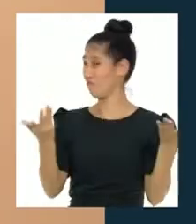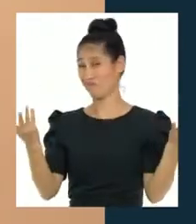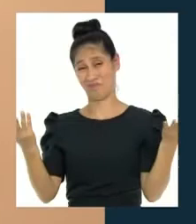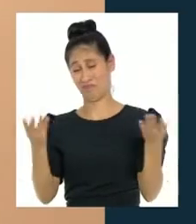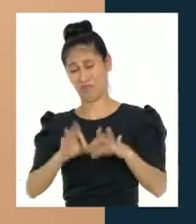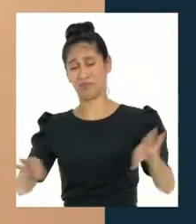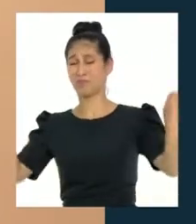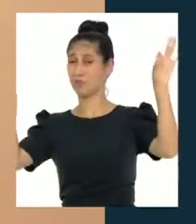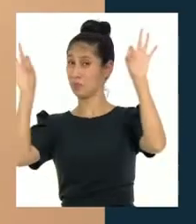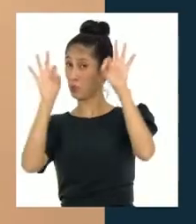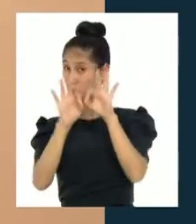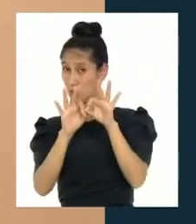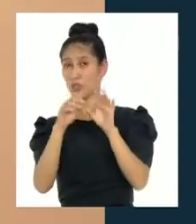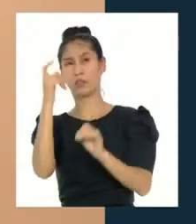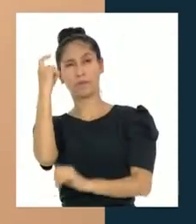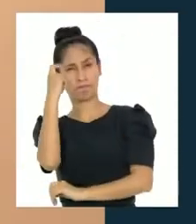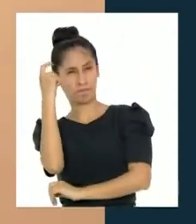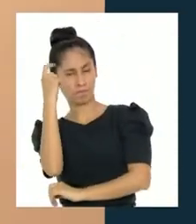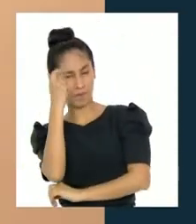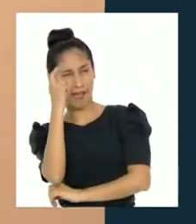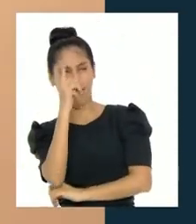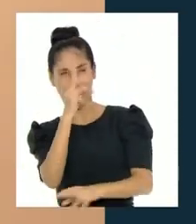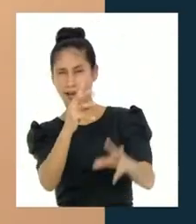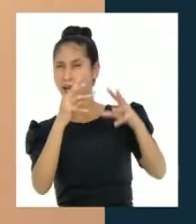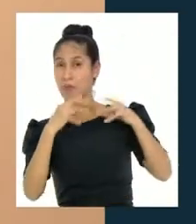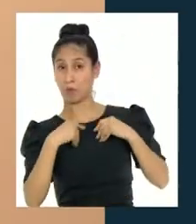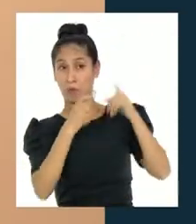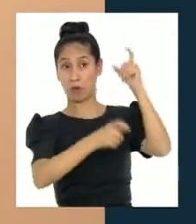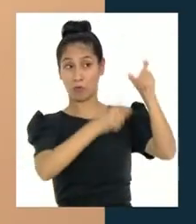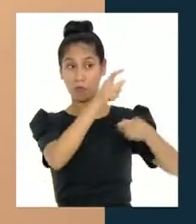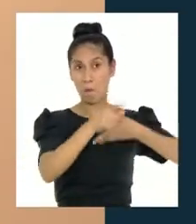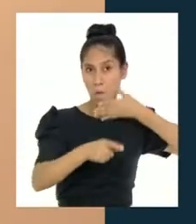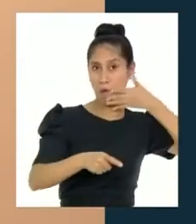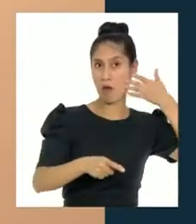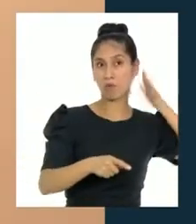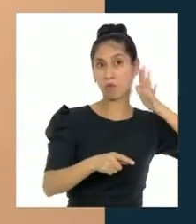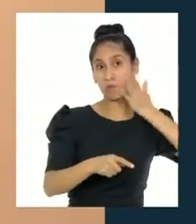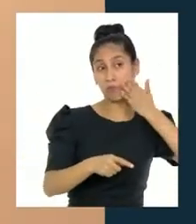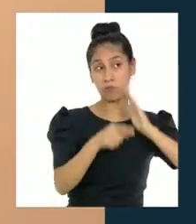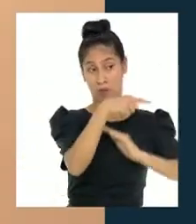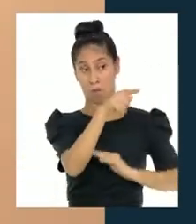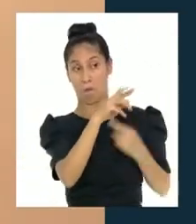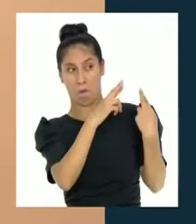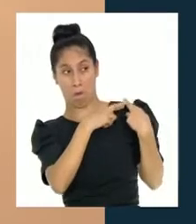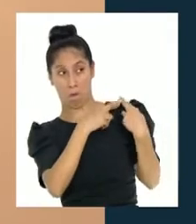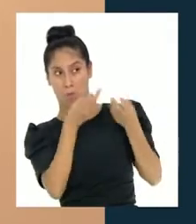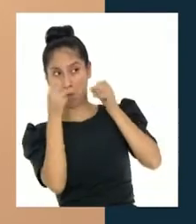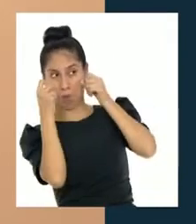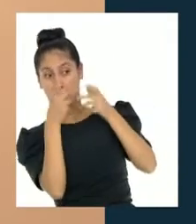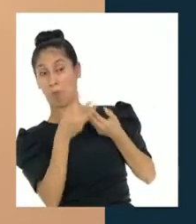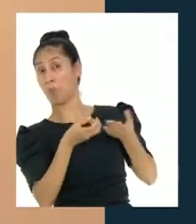hay quienes tienen privilegios, reconocer que hay quienes tienen mayores dificultades para